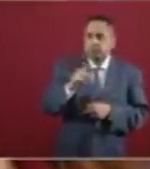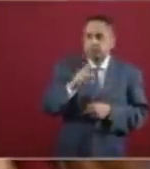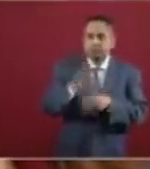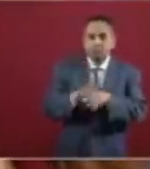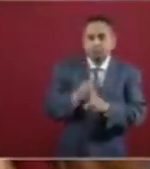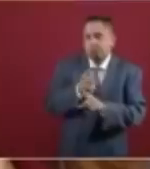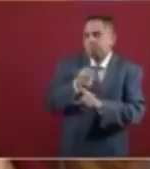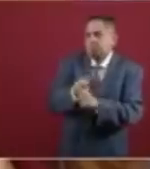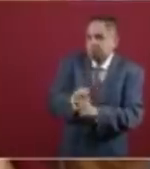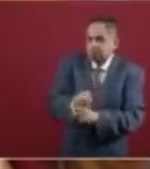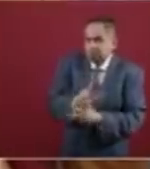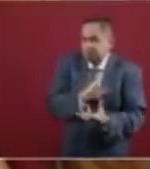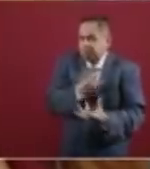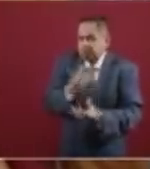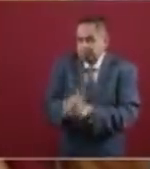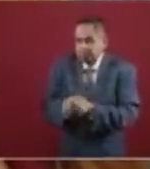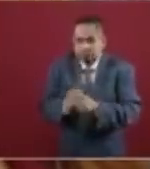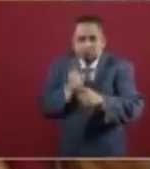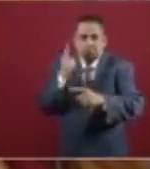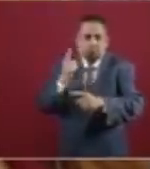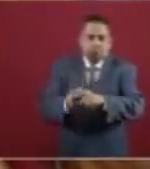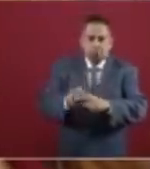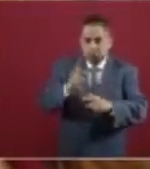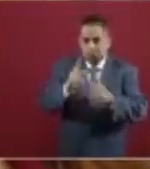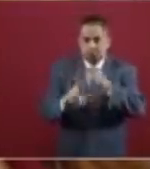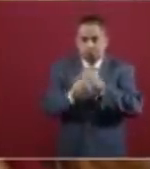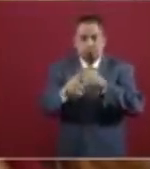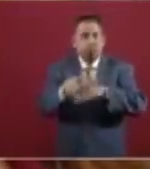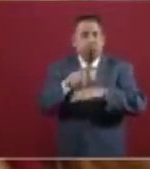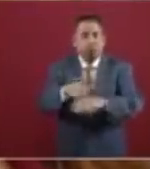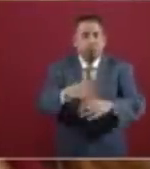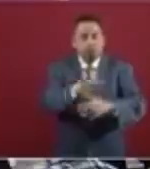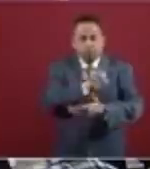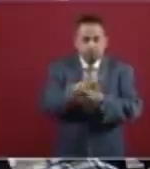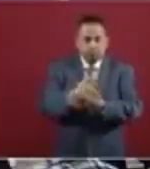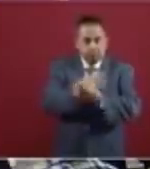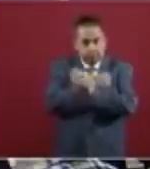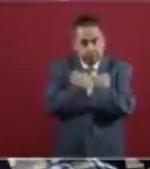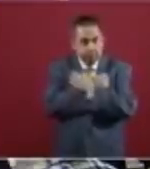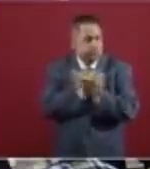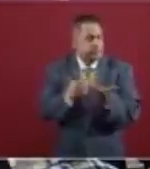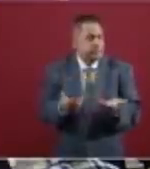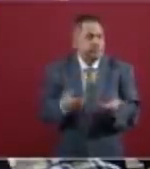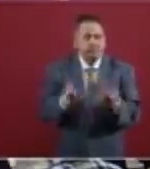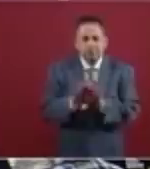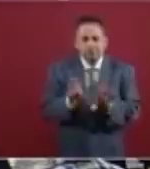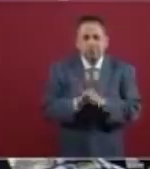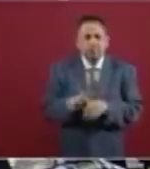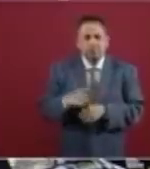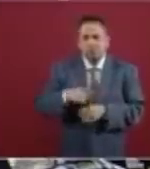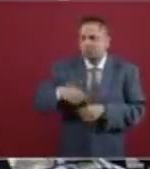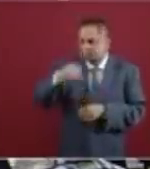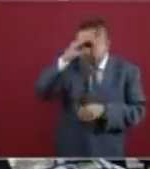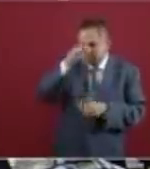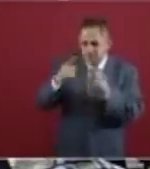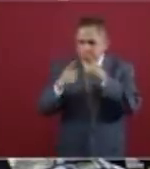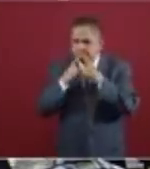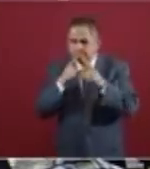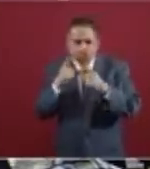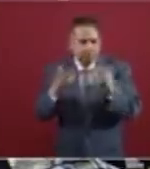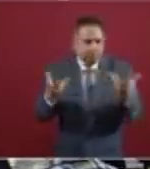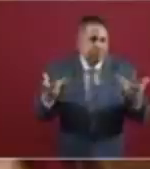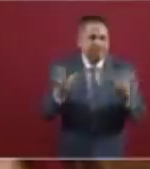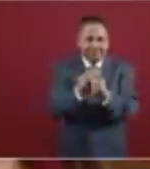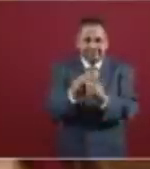que se suma a este asunto de la reforma educativa. ¿Cómo conciliará el